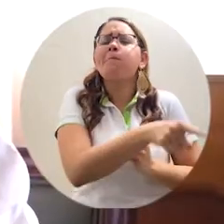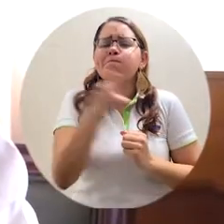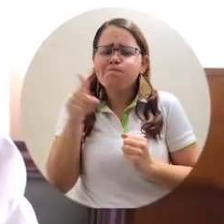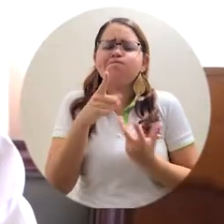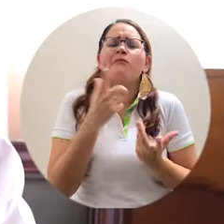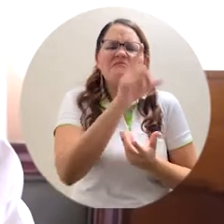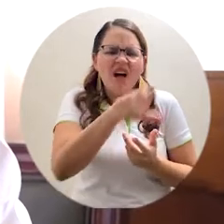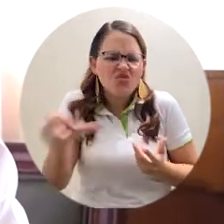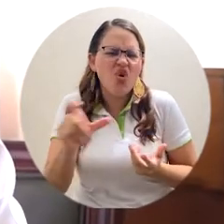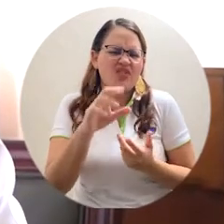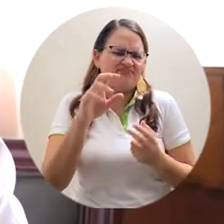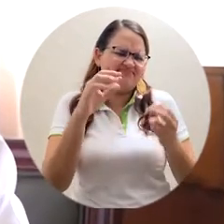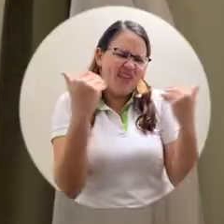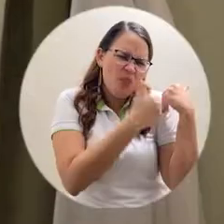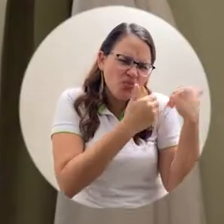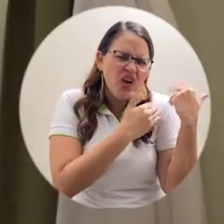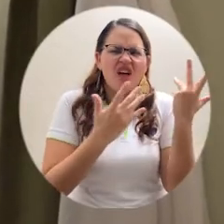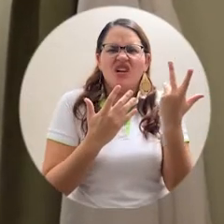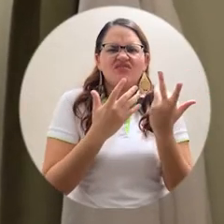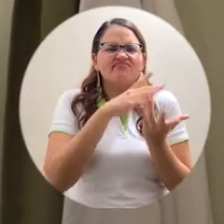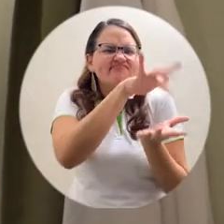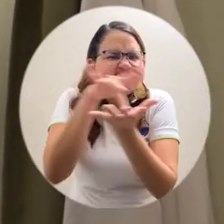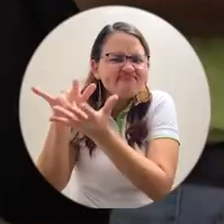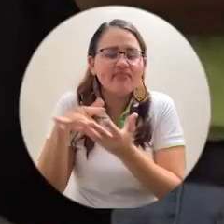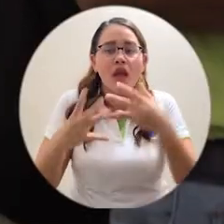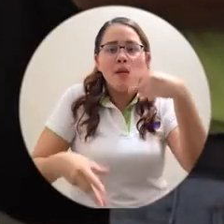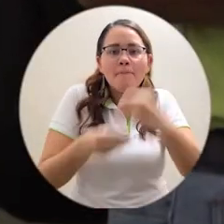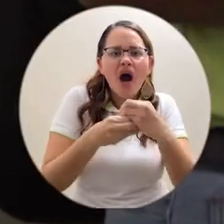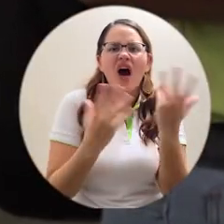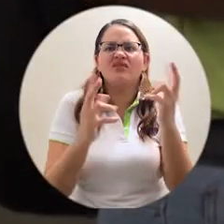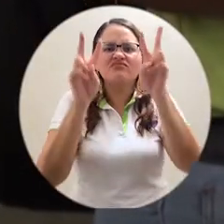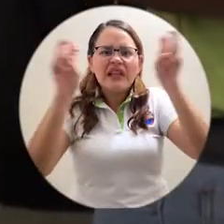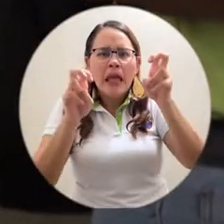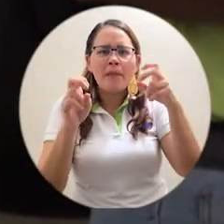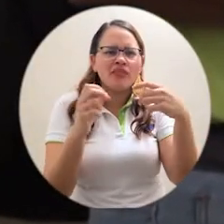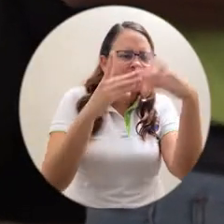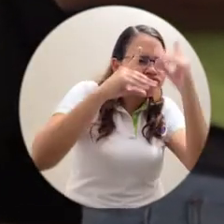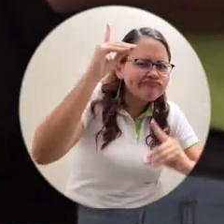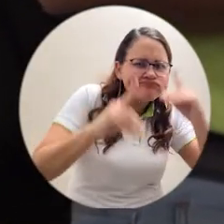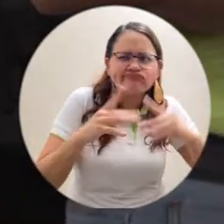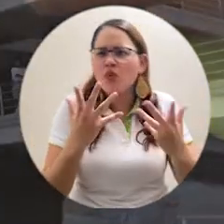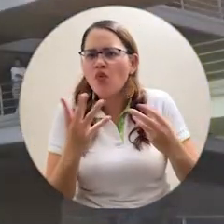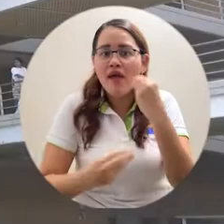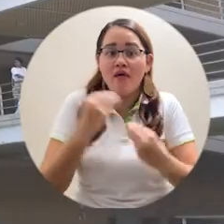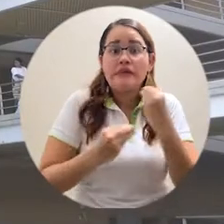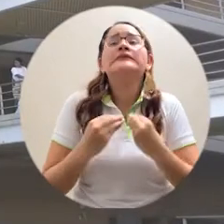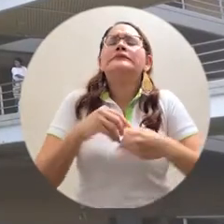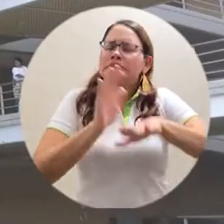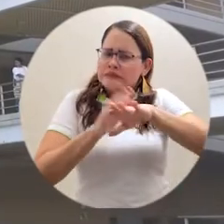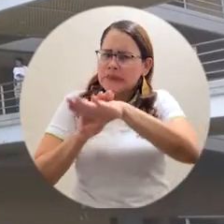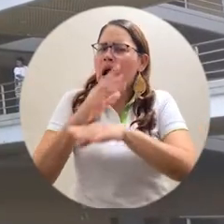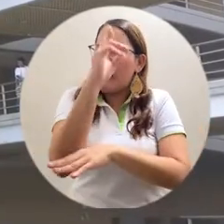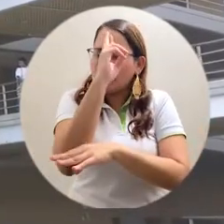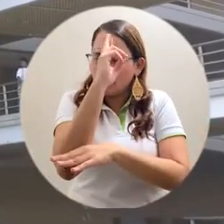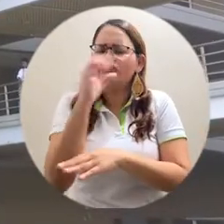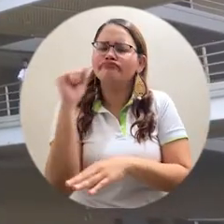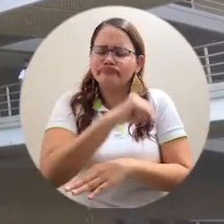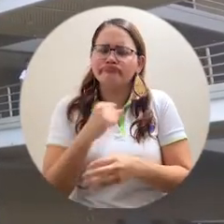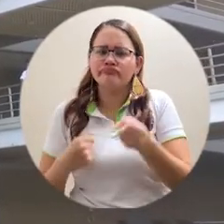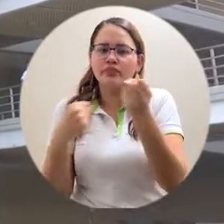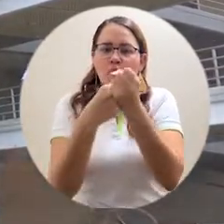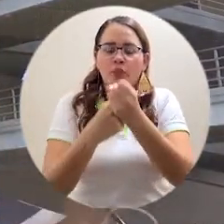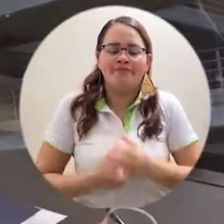como diputados del departamento, quienes brindaron su apoyo a la gestión del rector en busca de la gratuidad de los jóvenes